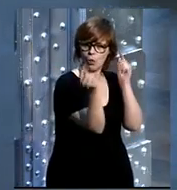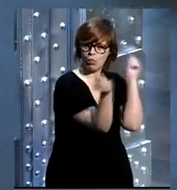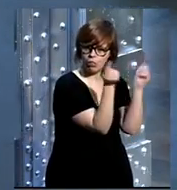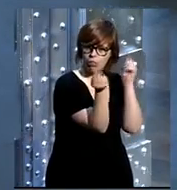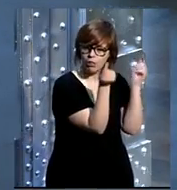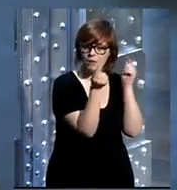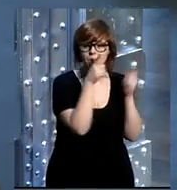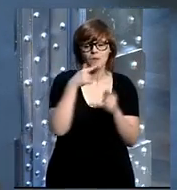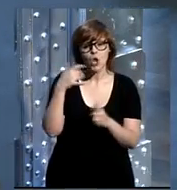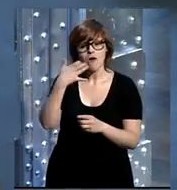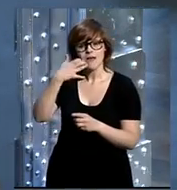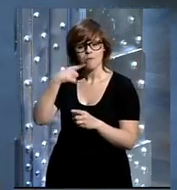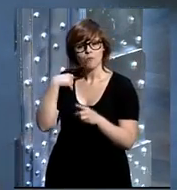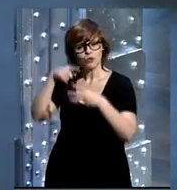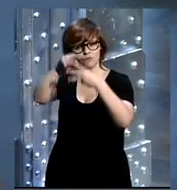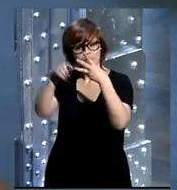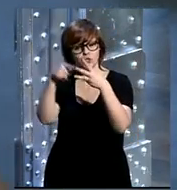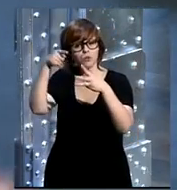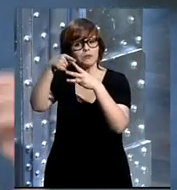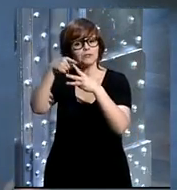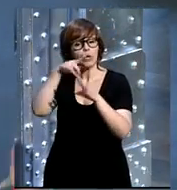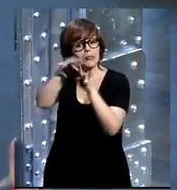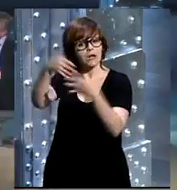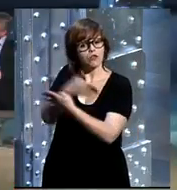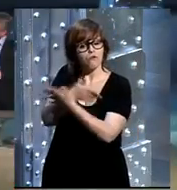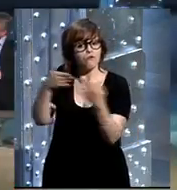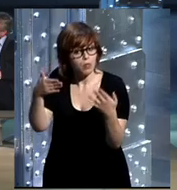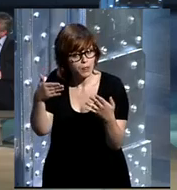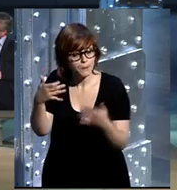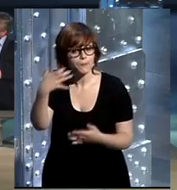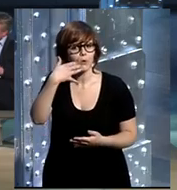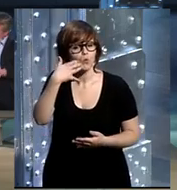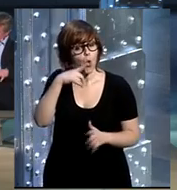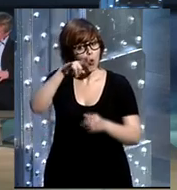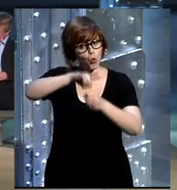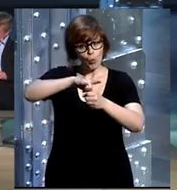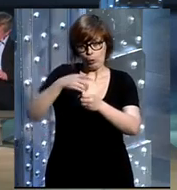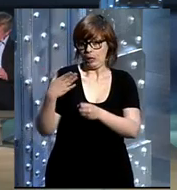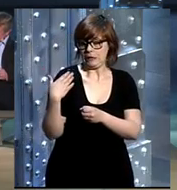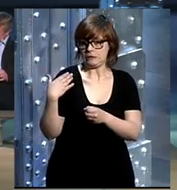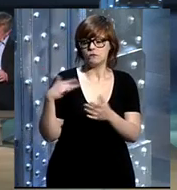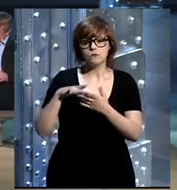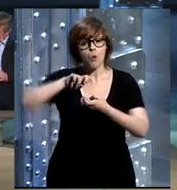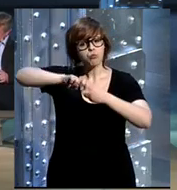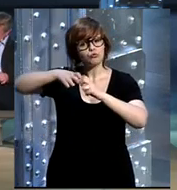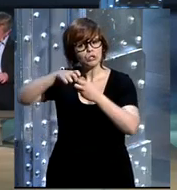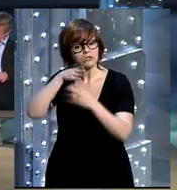ejemplos de problemas de confianza en Internet. El lunes, viajando a